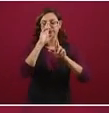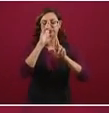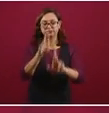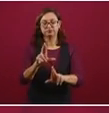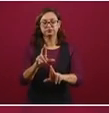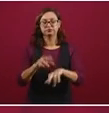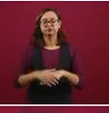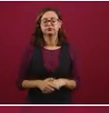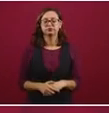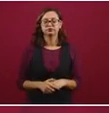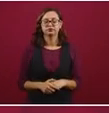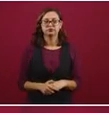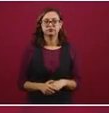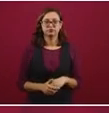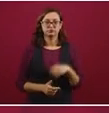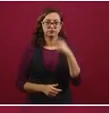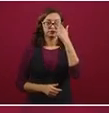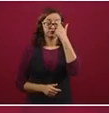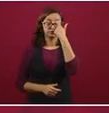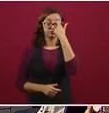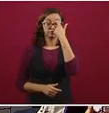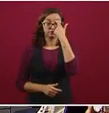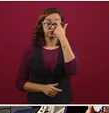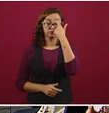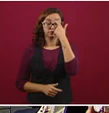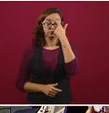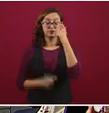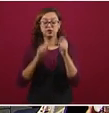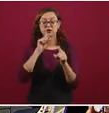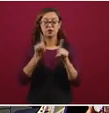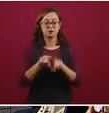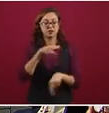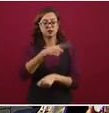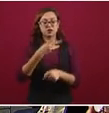Señalo también, y aquí está presente el subsecretario de Seguridad,